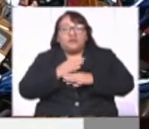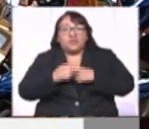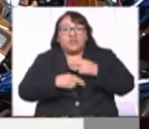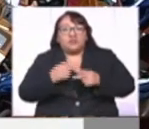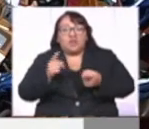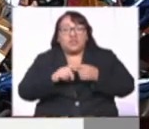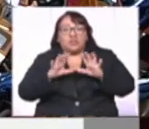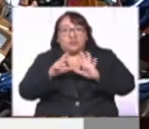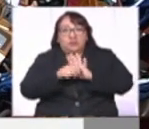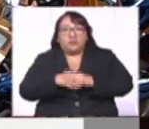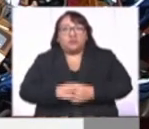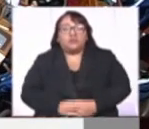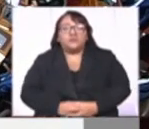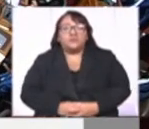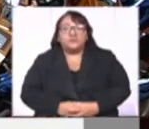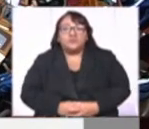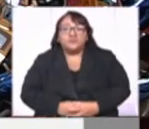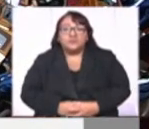Nacional, hasta por 10 minutos.